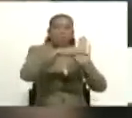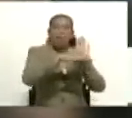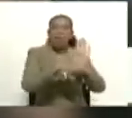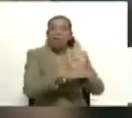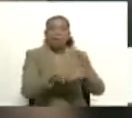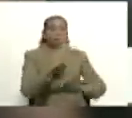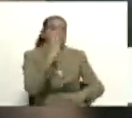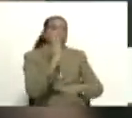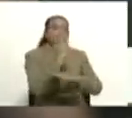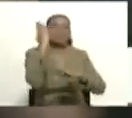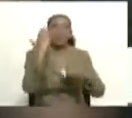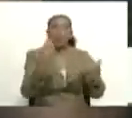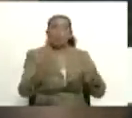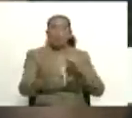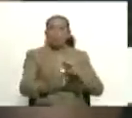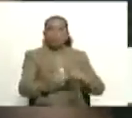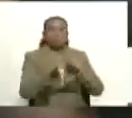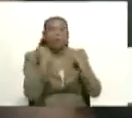están conectados,